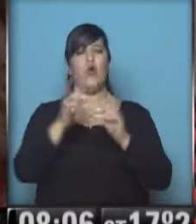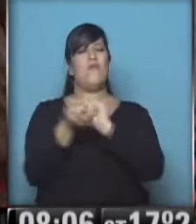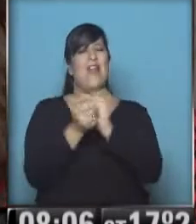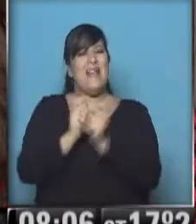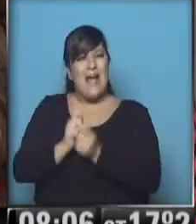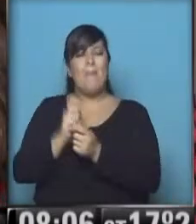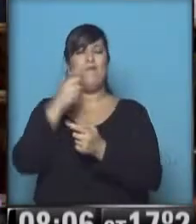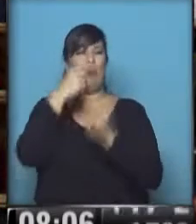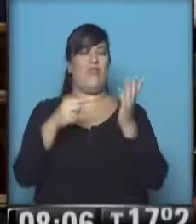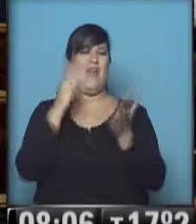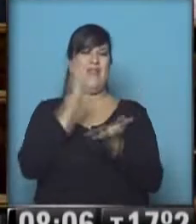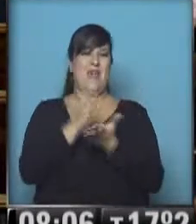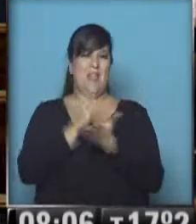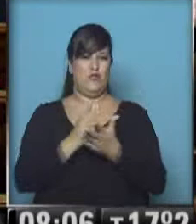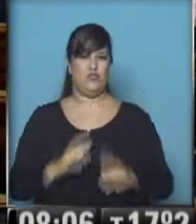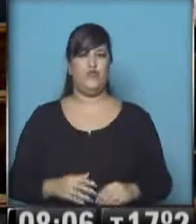derechos